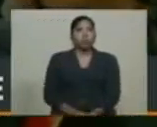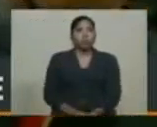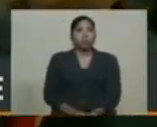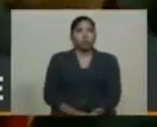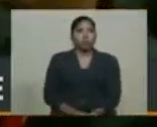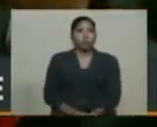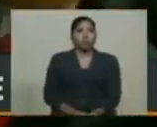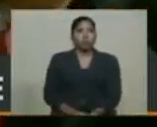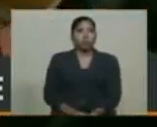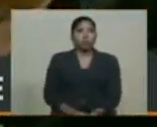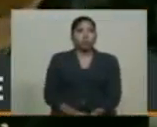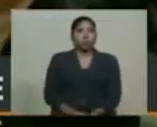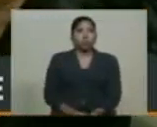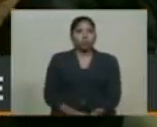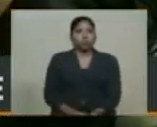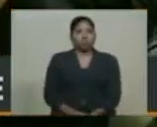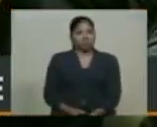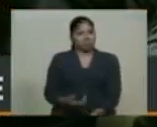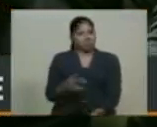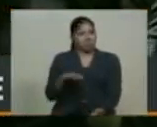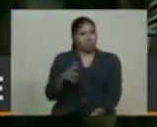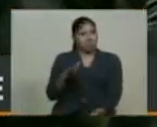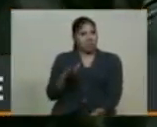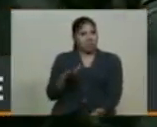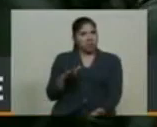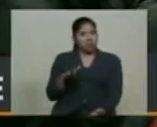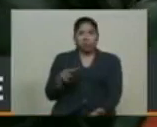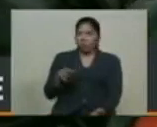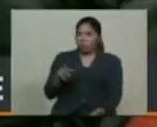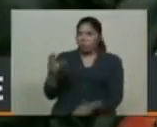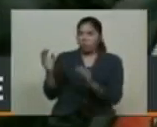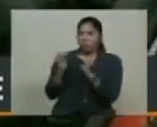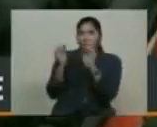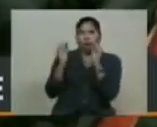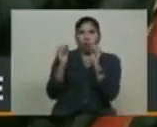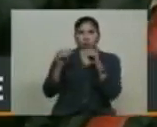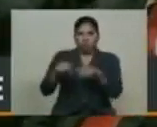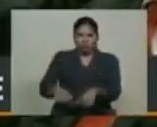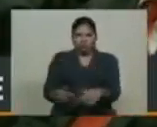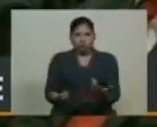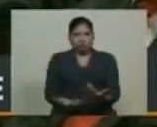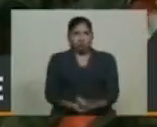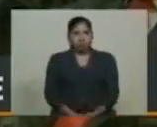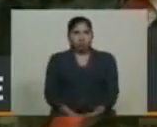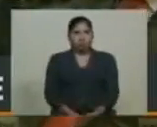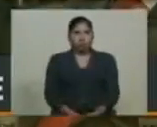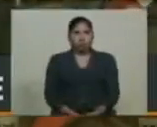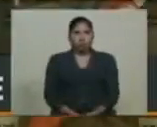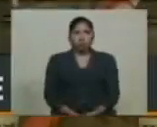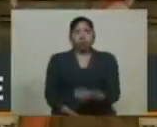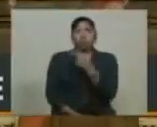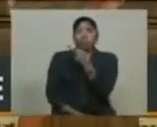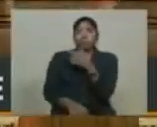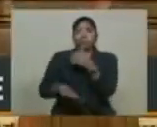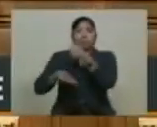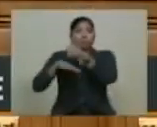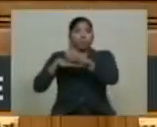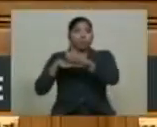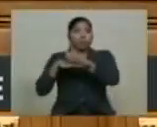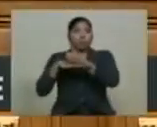palabras pareciera que la estuviéramos reviviendo multiplicada por un imperio con poderío